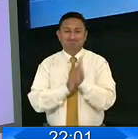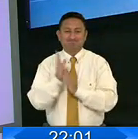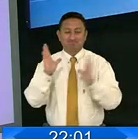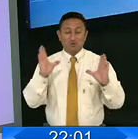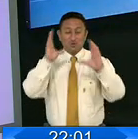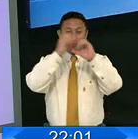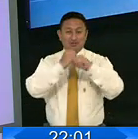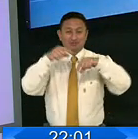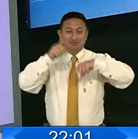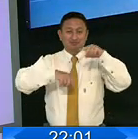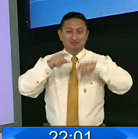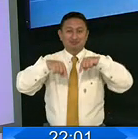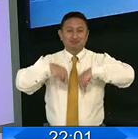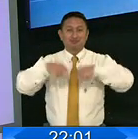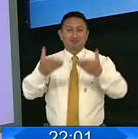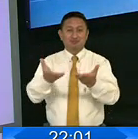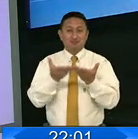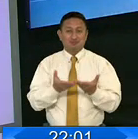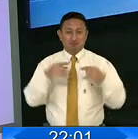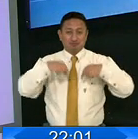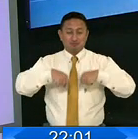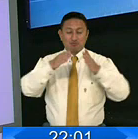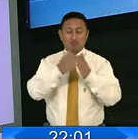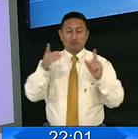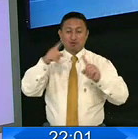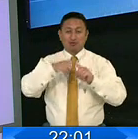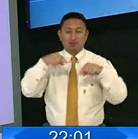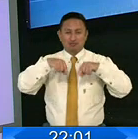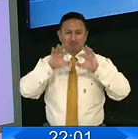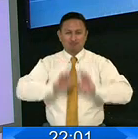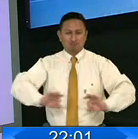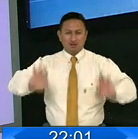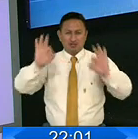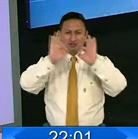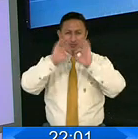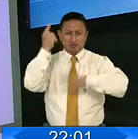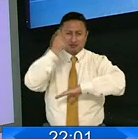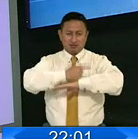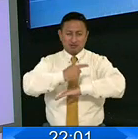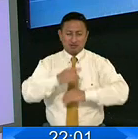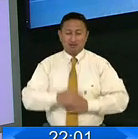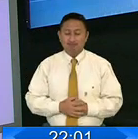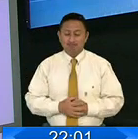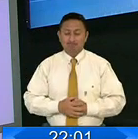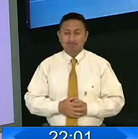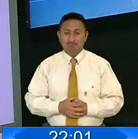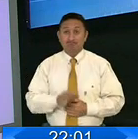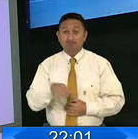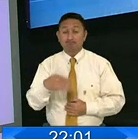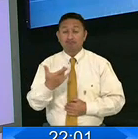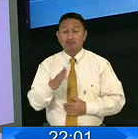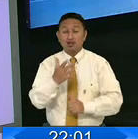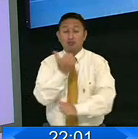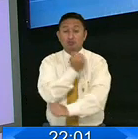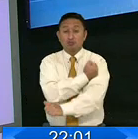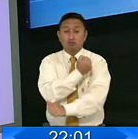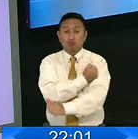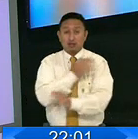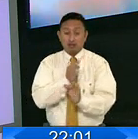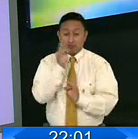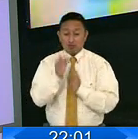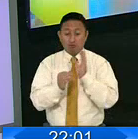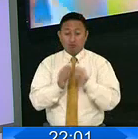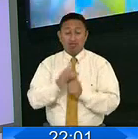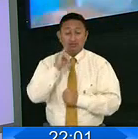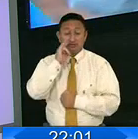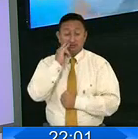Muy buenas noches, amigos. Bienvenidos a la emisión estelar del Comercio TV. Aquí lo más destacado del día. La vacunación contra el COVID-19 para los